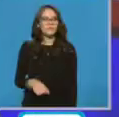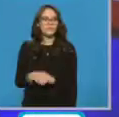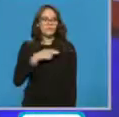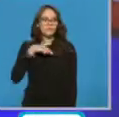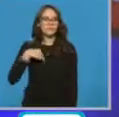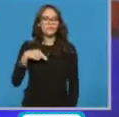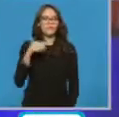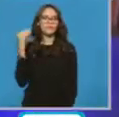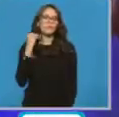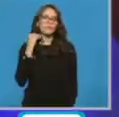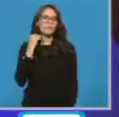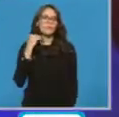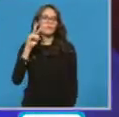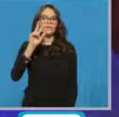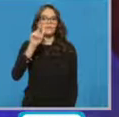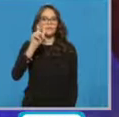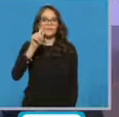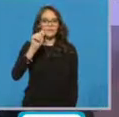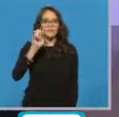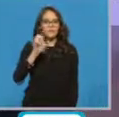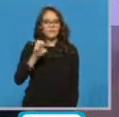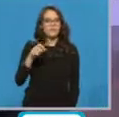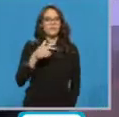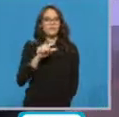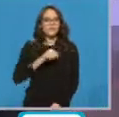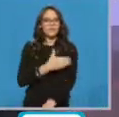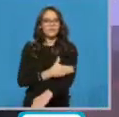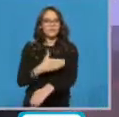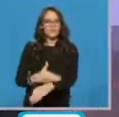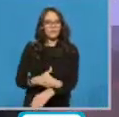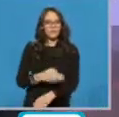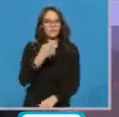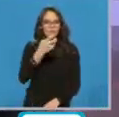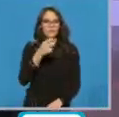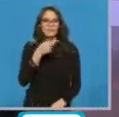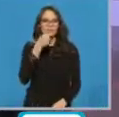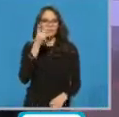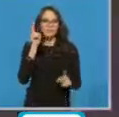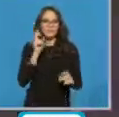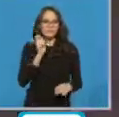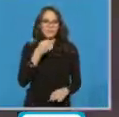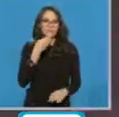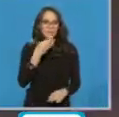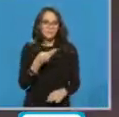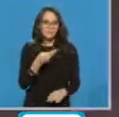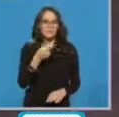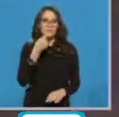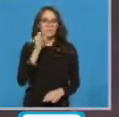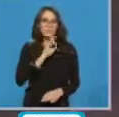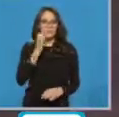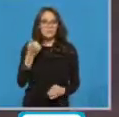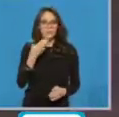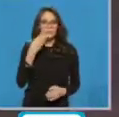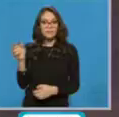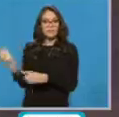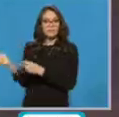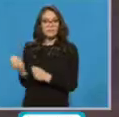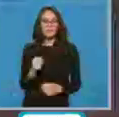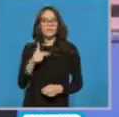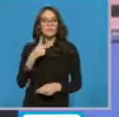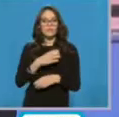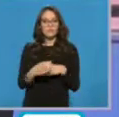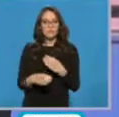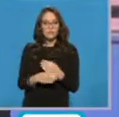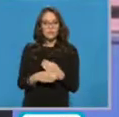Nuestro abogado Valente Arizabalo el día de hoy nos acompaña. ¿Y estuvo bien eso? ¿Que me quitara las cosas otra vez? Estuvo muy bien que lo